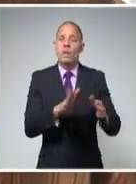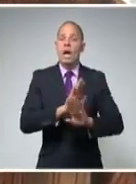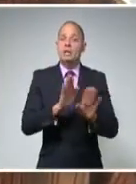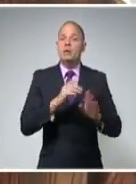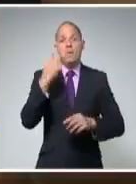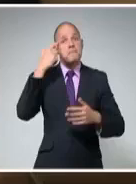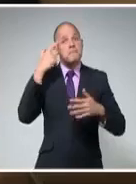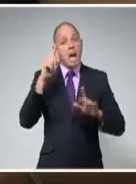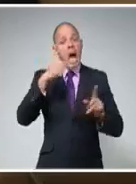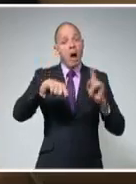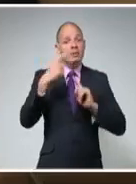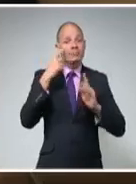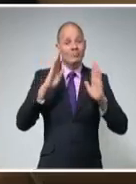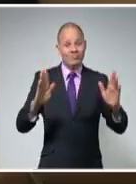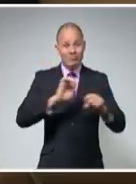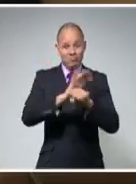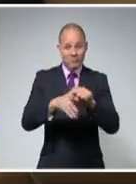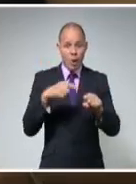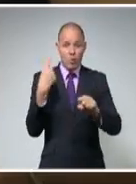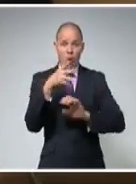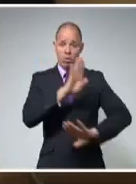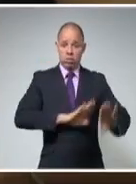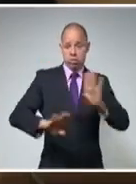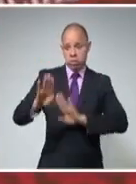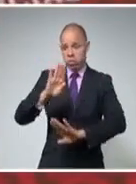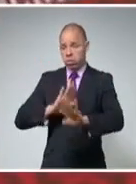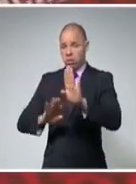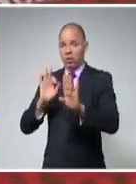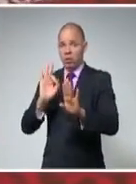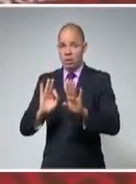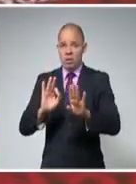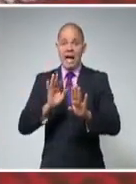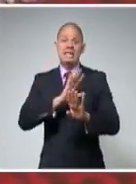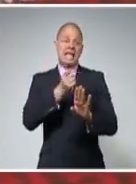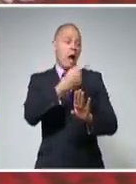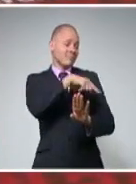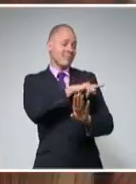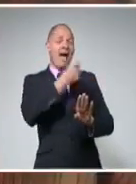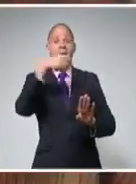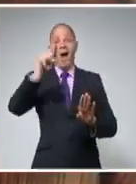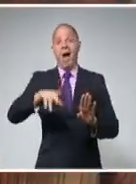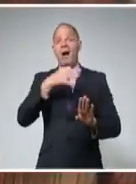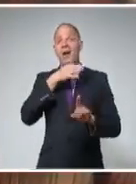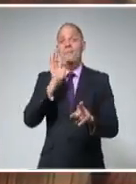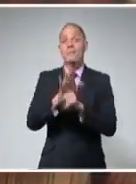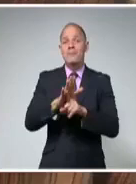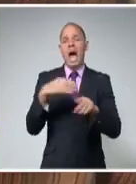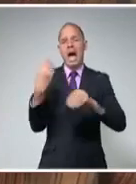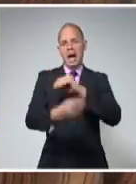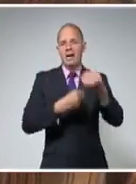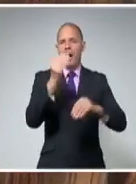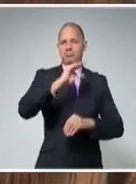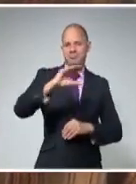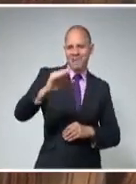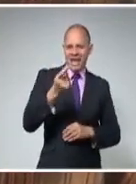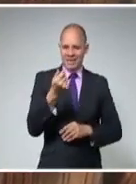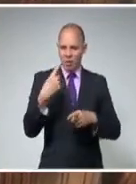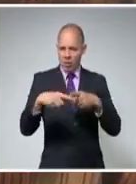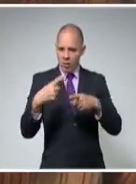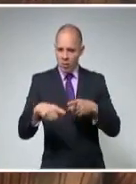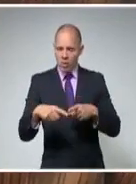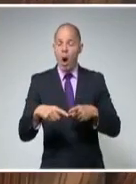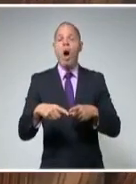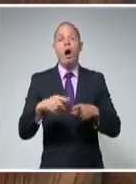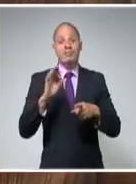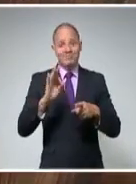un enfrentamiento a la COVID, con la implementación de la tarea de ordenamiento, que eso nos permite hacer una mirada crítica y